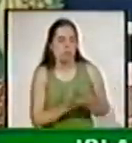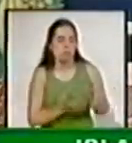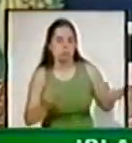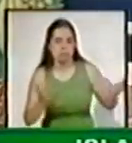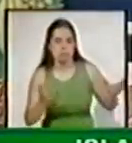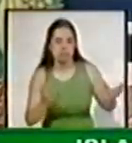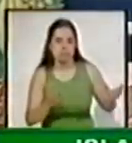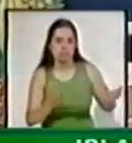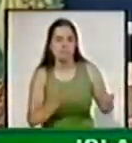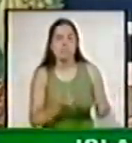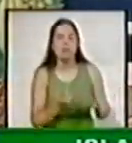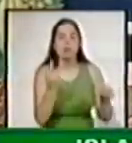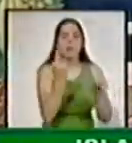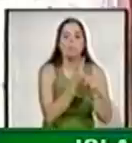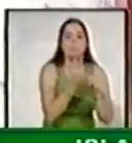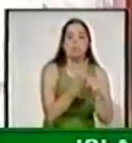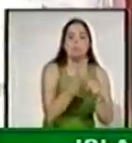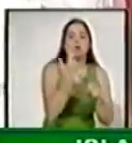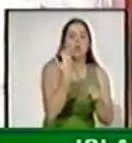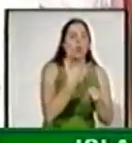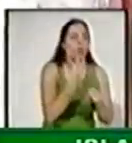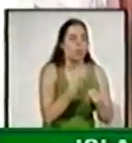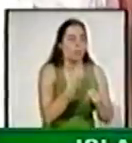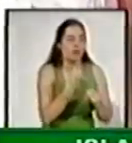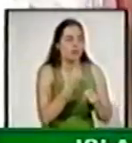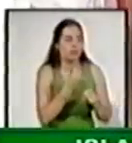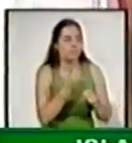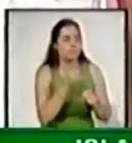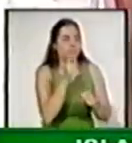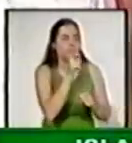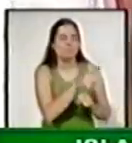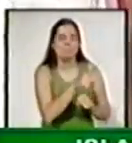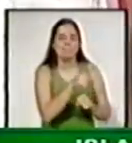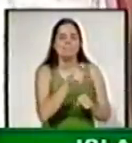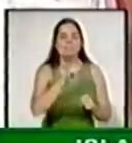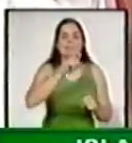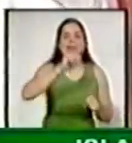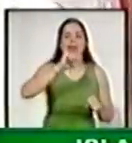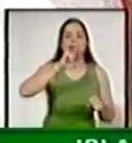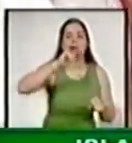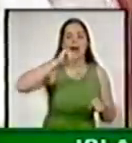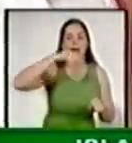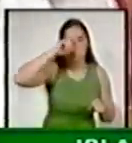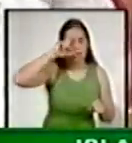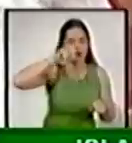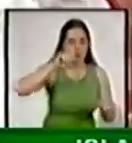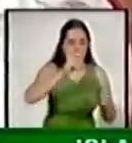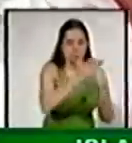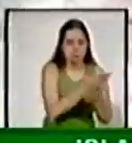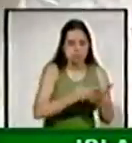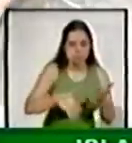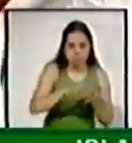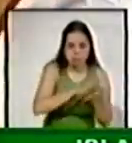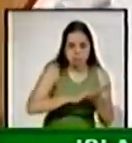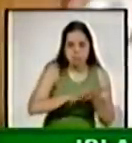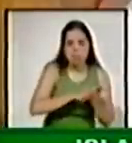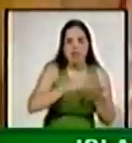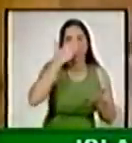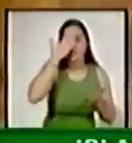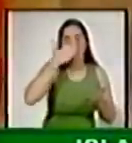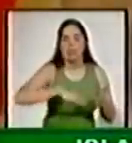primero acaramelado, luego enmantecado para que se despegue fácilmente. Sí, sí, así